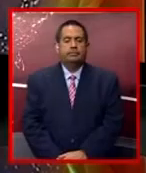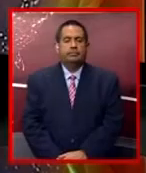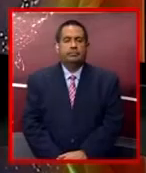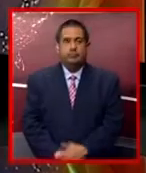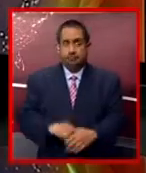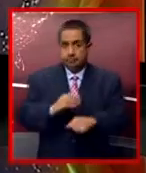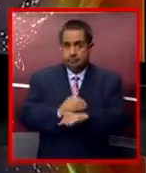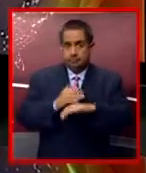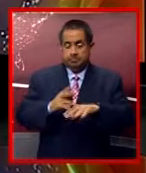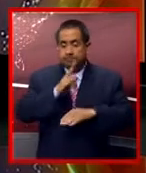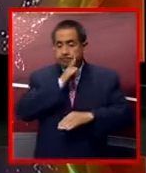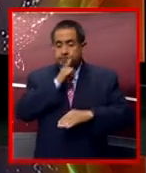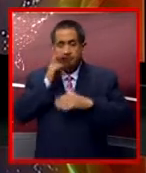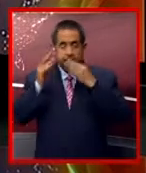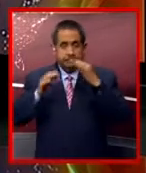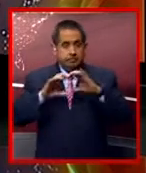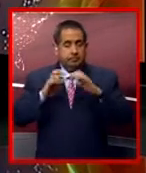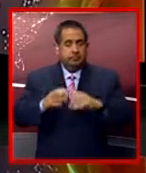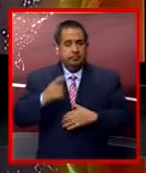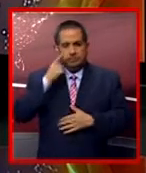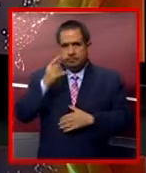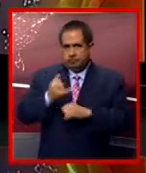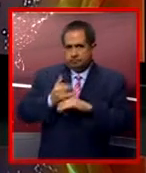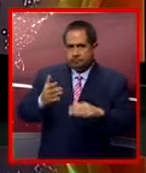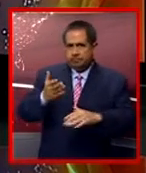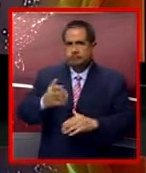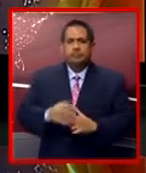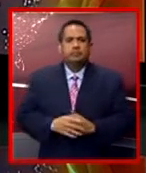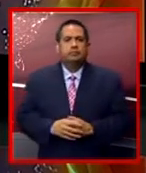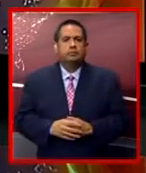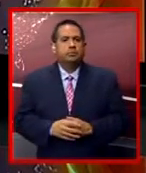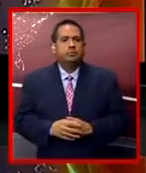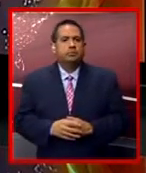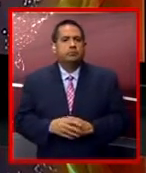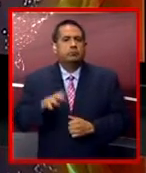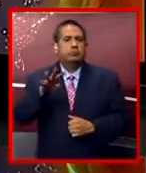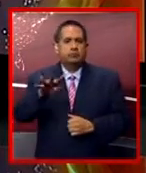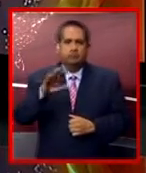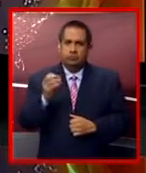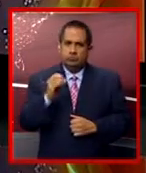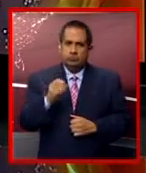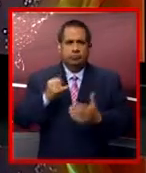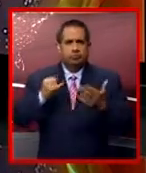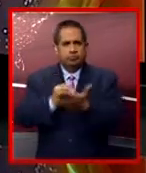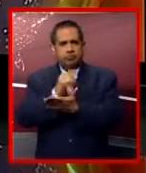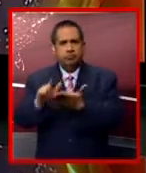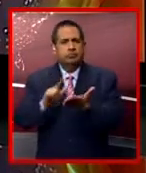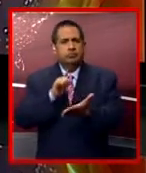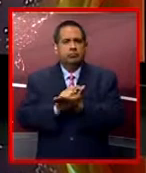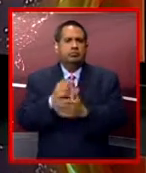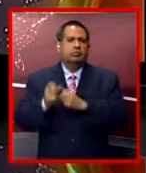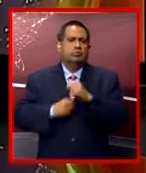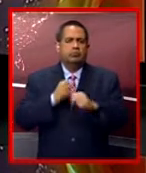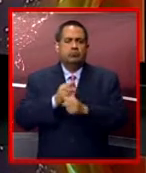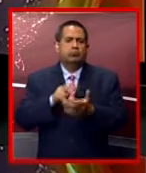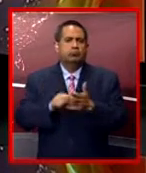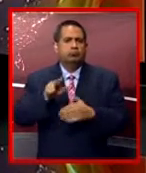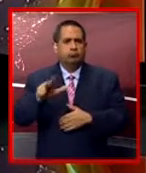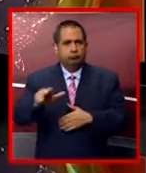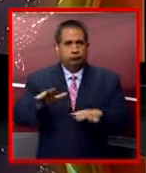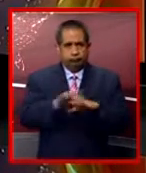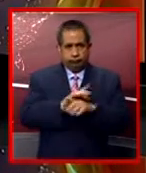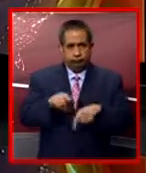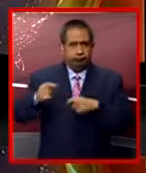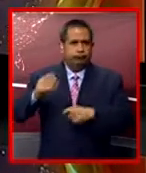Estamos de regreso en Noticias del Congreso, vamos con esta información. Fue el 19 de octubre que el dictamen de la Ley de Ingresos 2018 pasó al Pleno